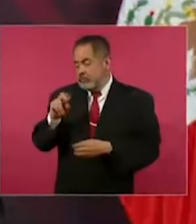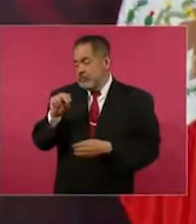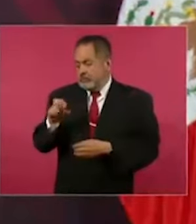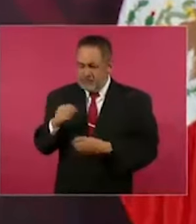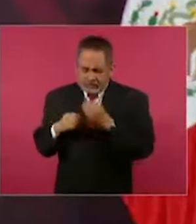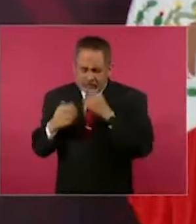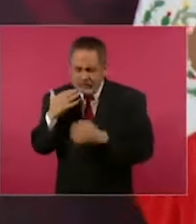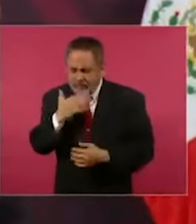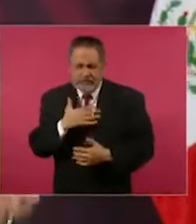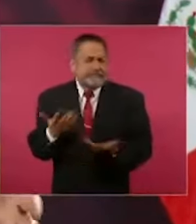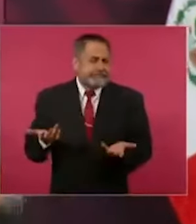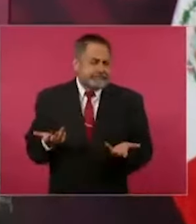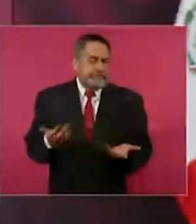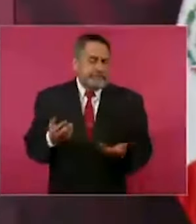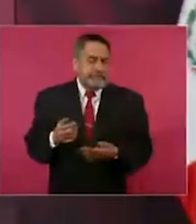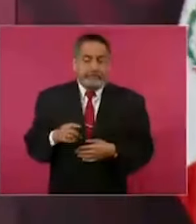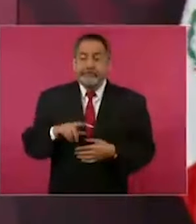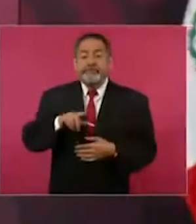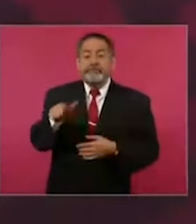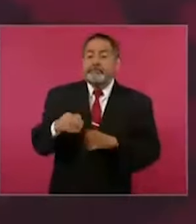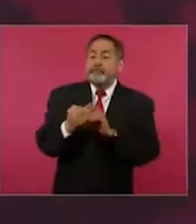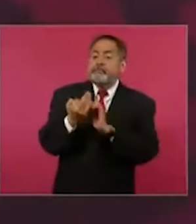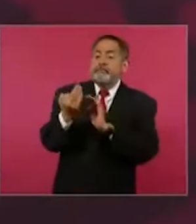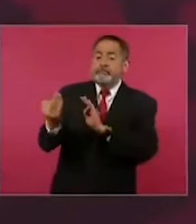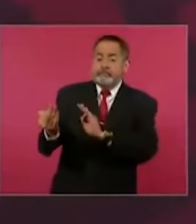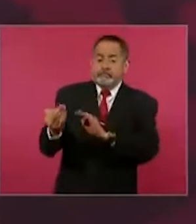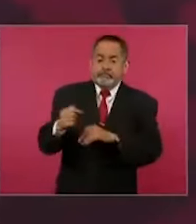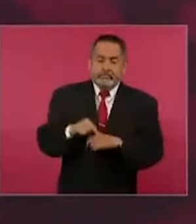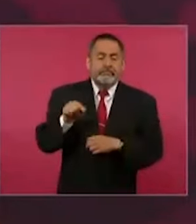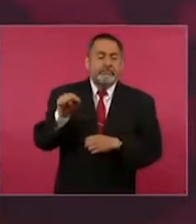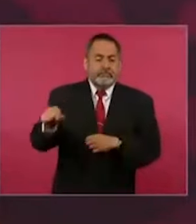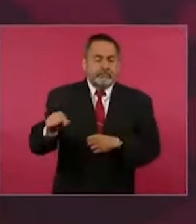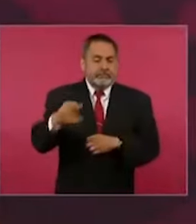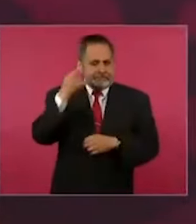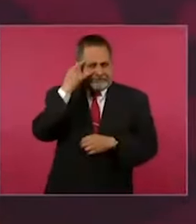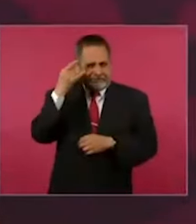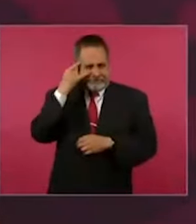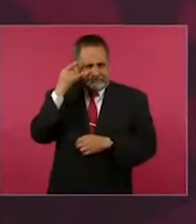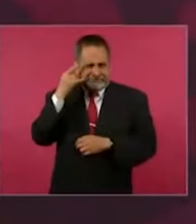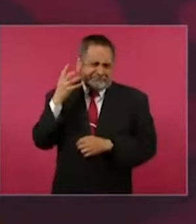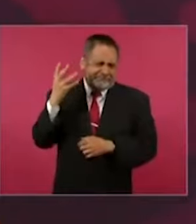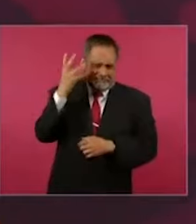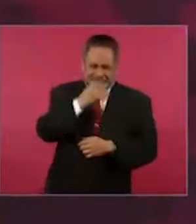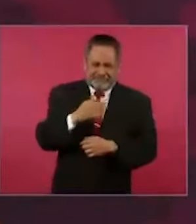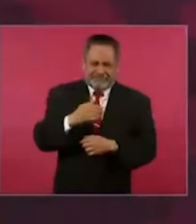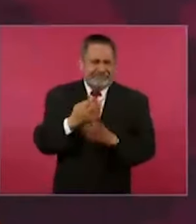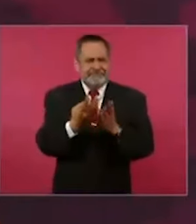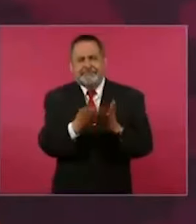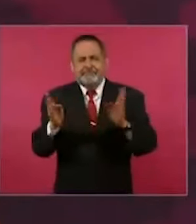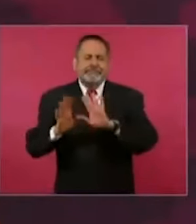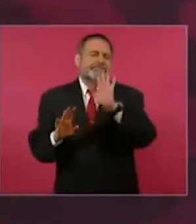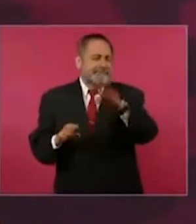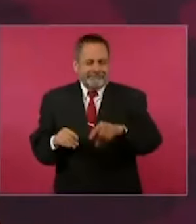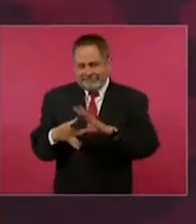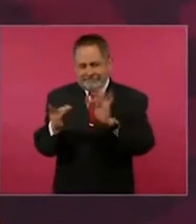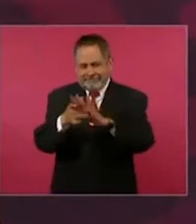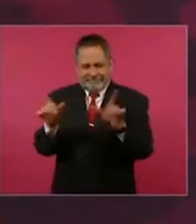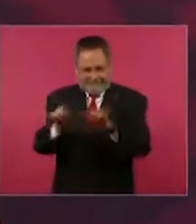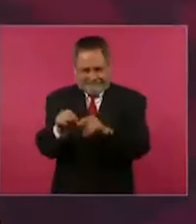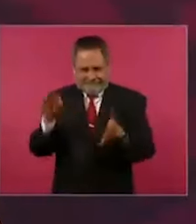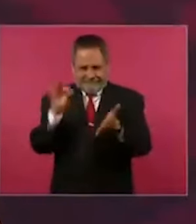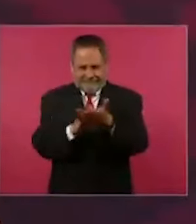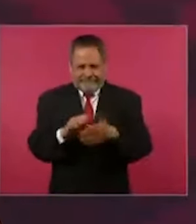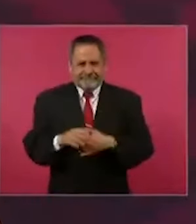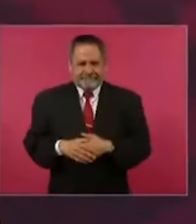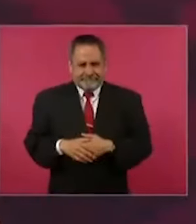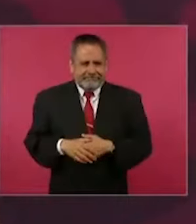ella Incluso en otras partes fuera de la ciudad de México algunos dirían le preguntar al presidente será una gira de la transición el